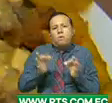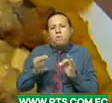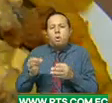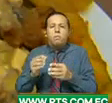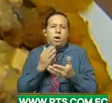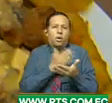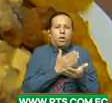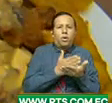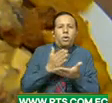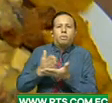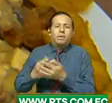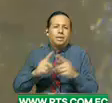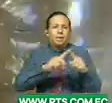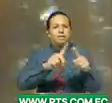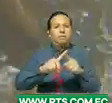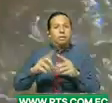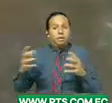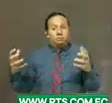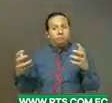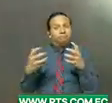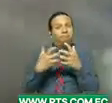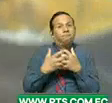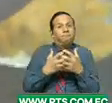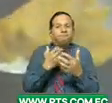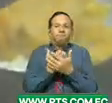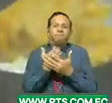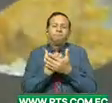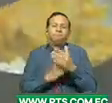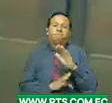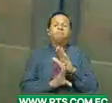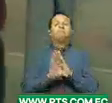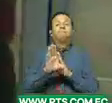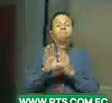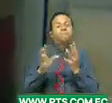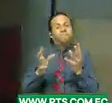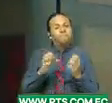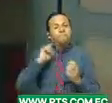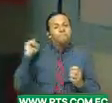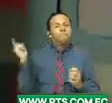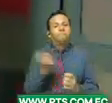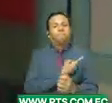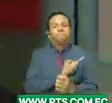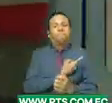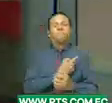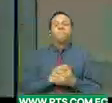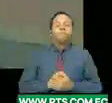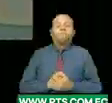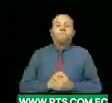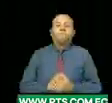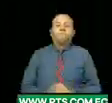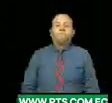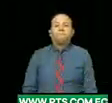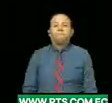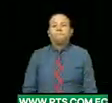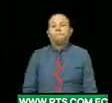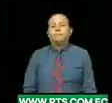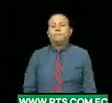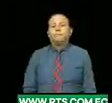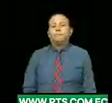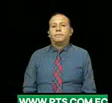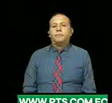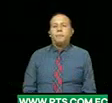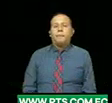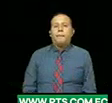unen a la reactivación económica que tanto anhelamos. Con cámaras de David Arandi, informó Carlos Julio